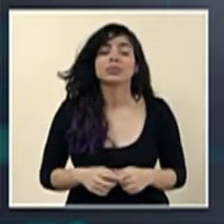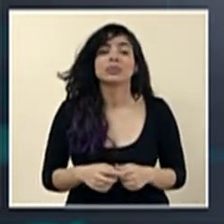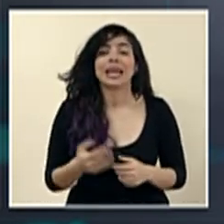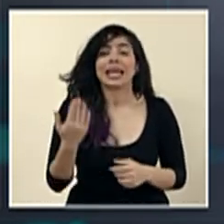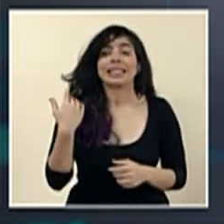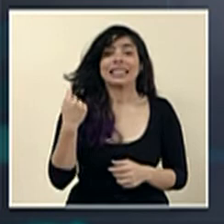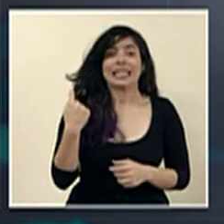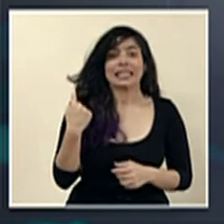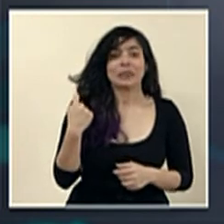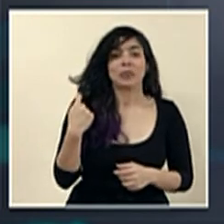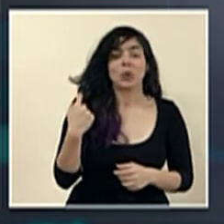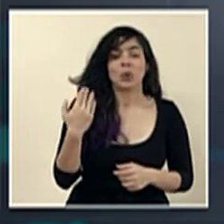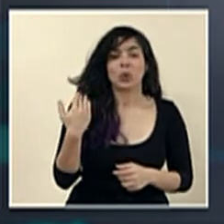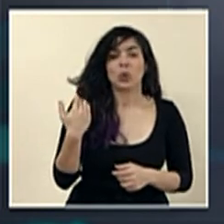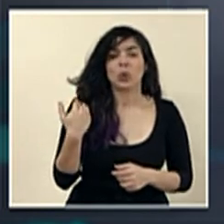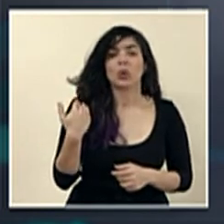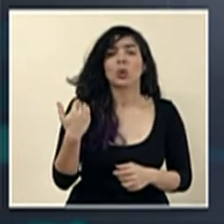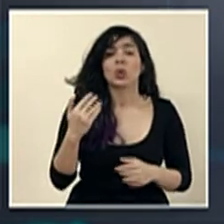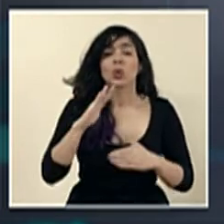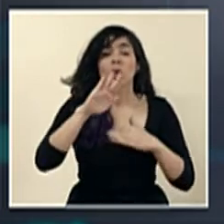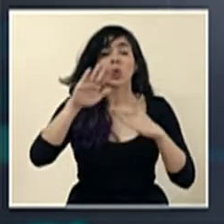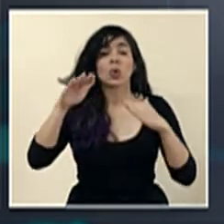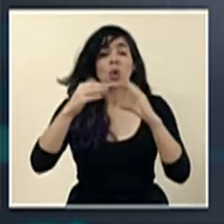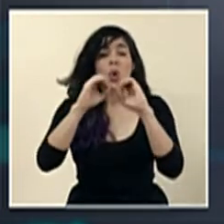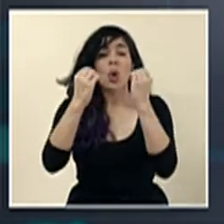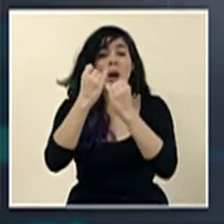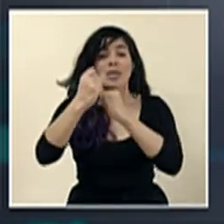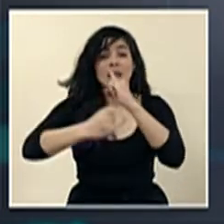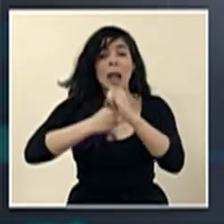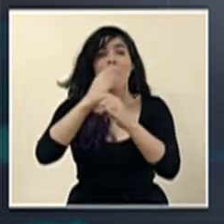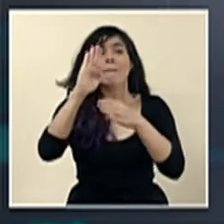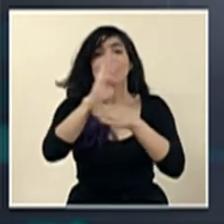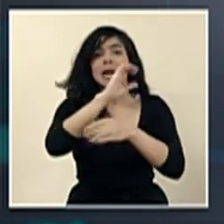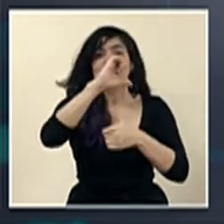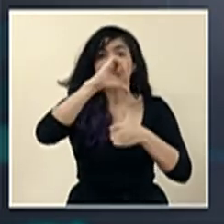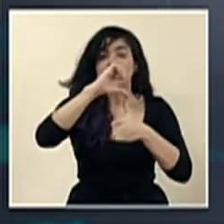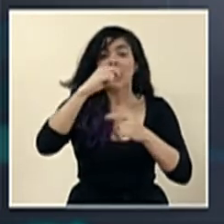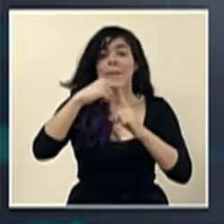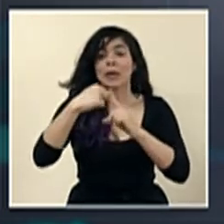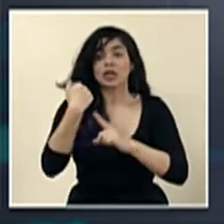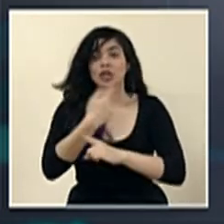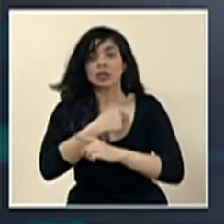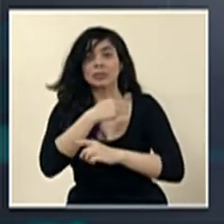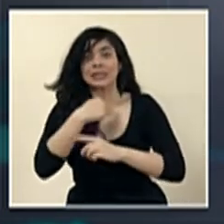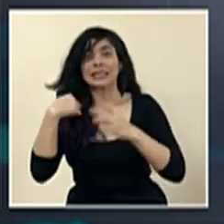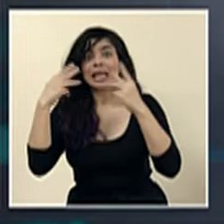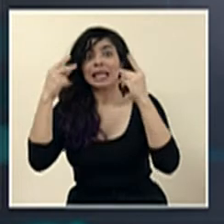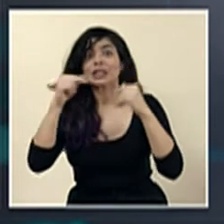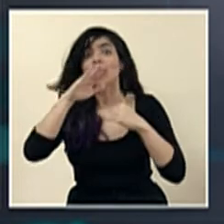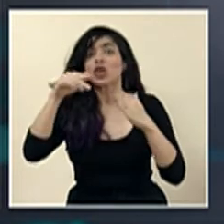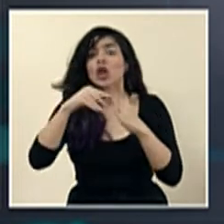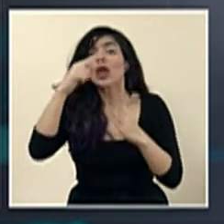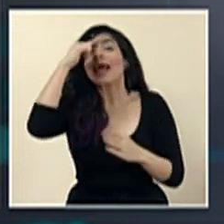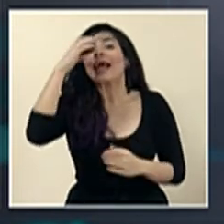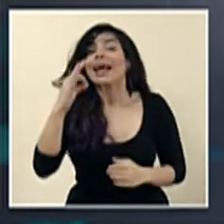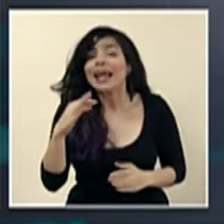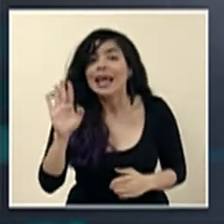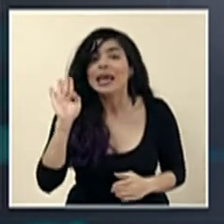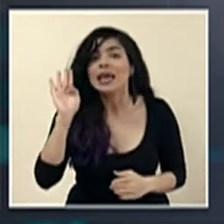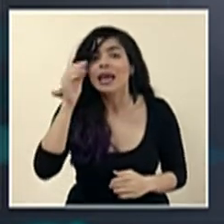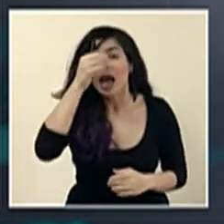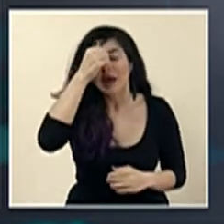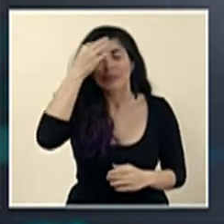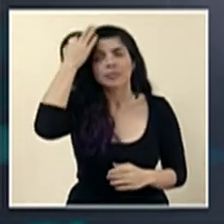hace poco, todos los organismos internacionales, el Banco Central y nosotros en Hacienda, pensábamos que Costa Rica